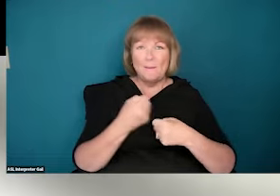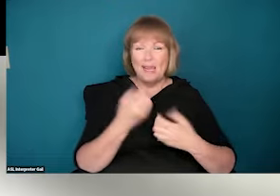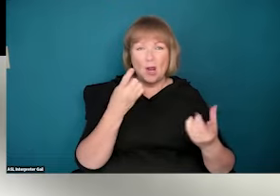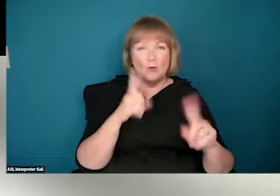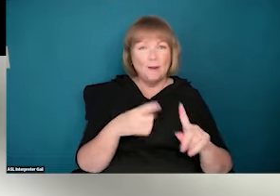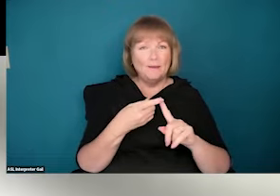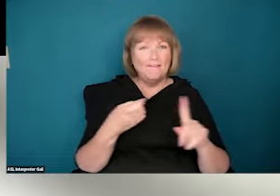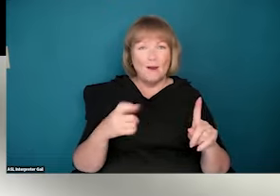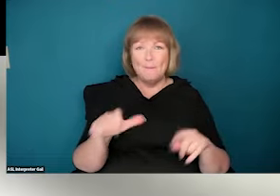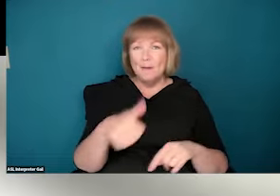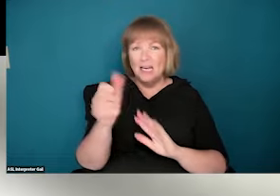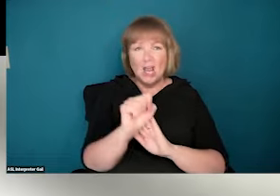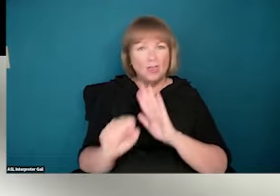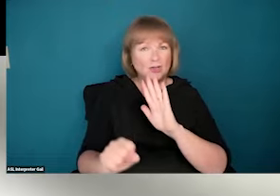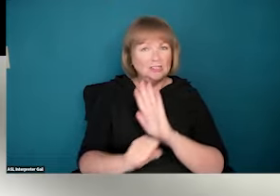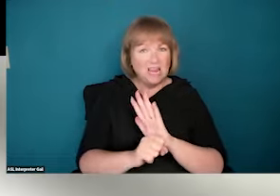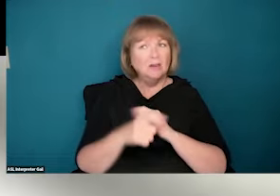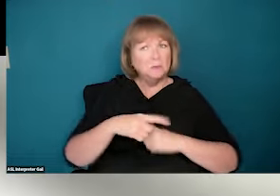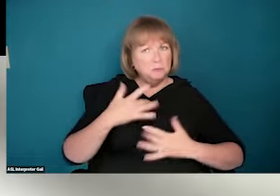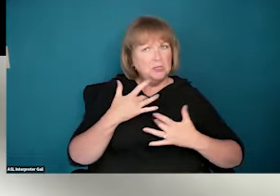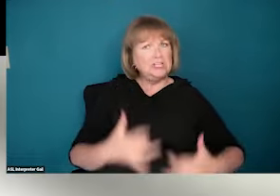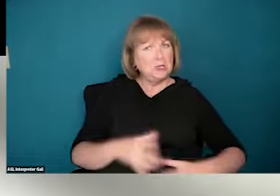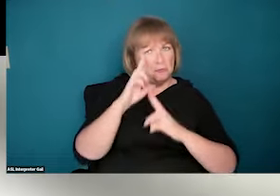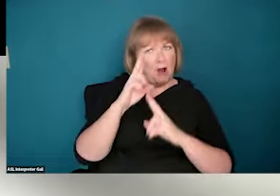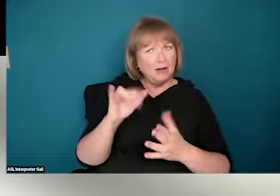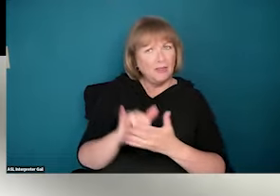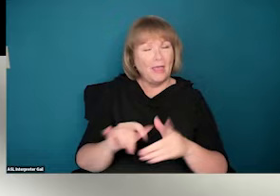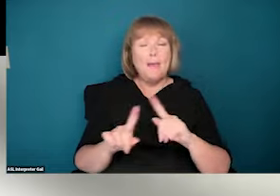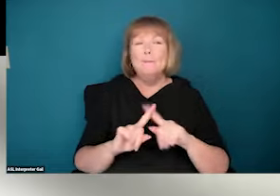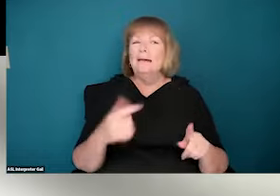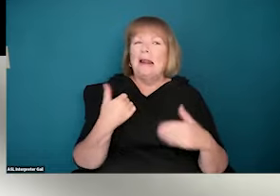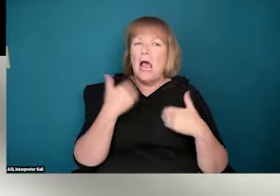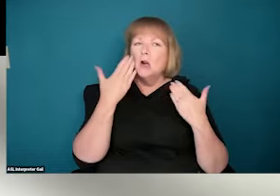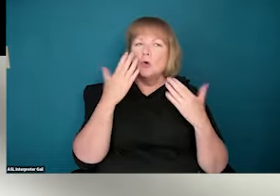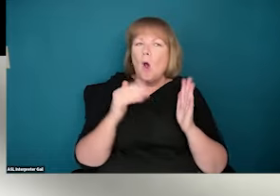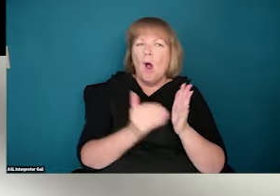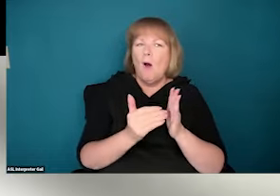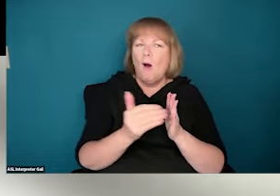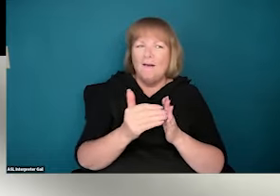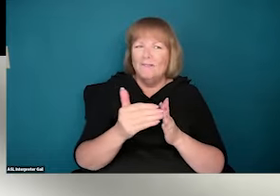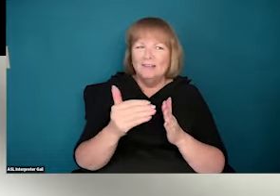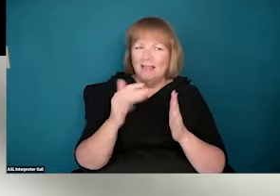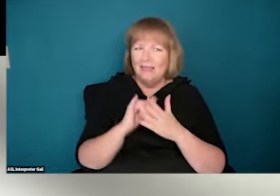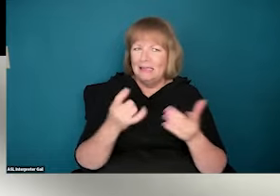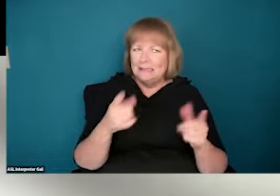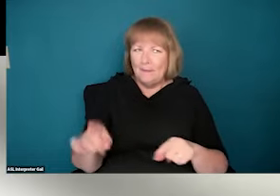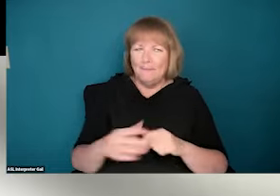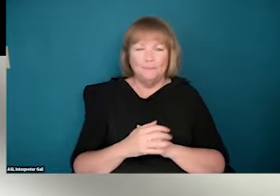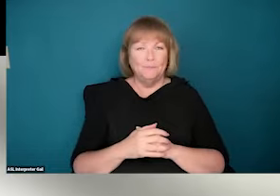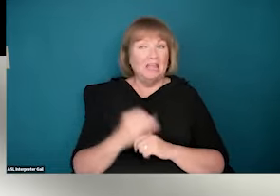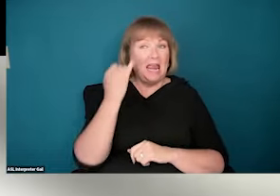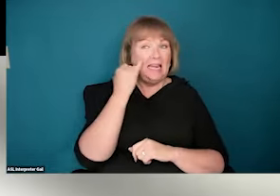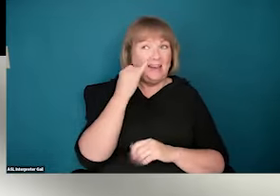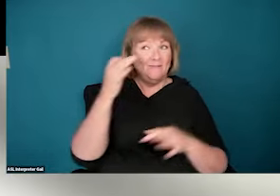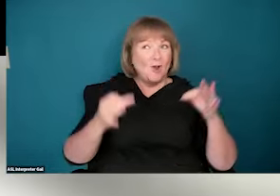he escuchado a nadie que haya tenido algún problema en honrar algunos preceptos de los acuerdos que se han hecho en otros